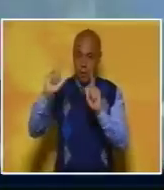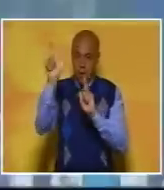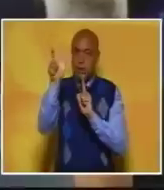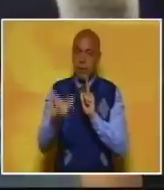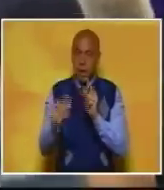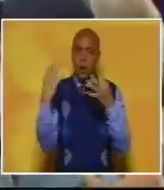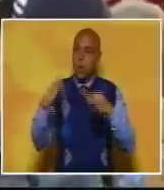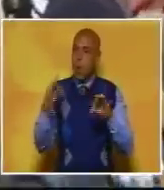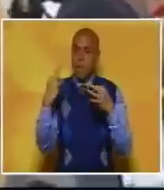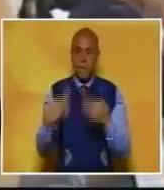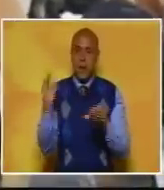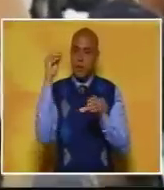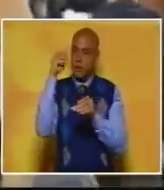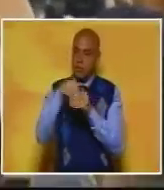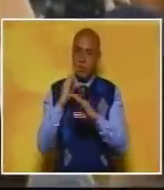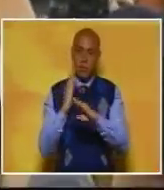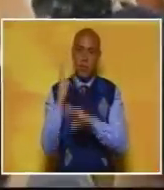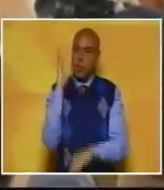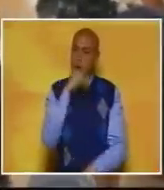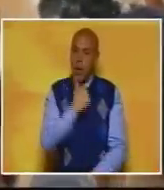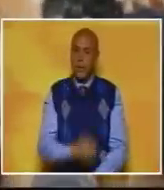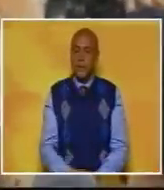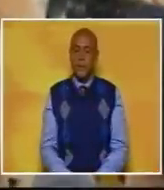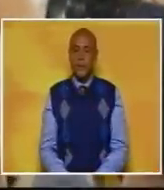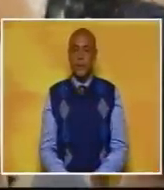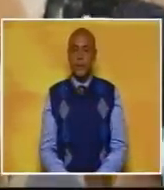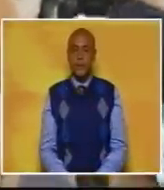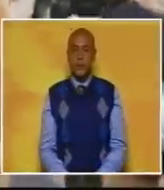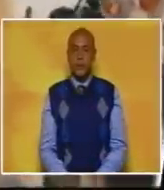su campaña sin restricciones.